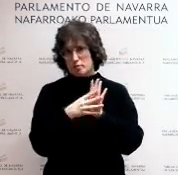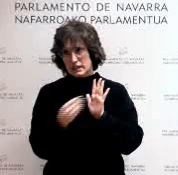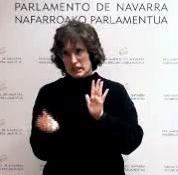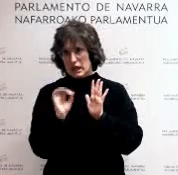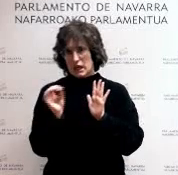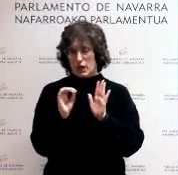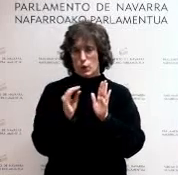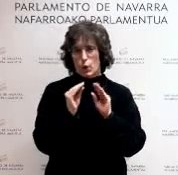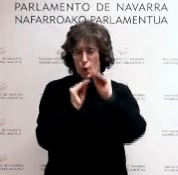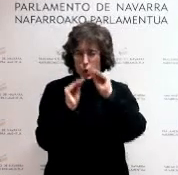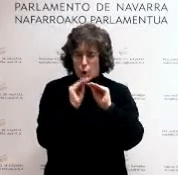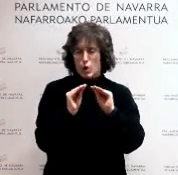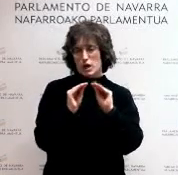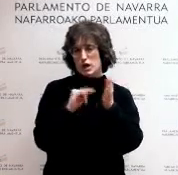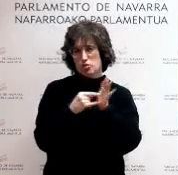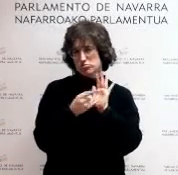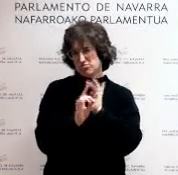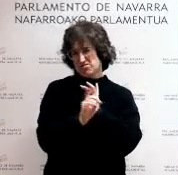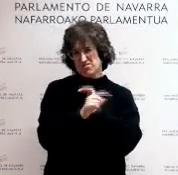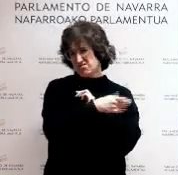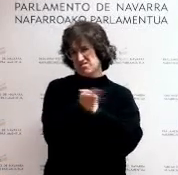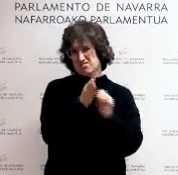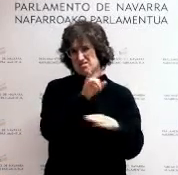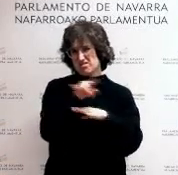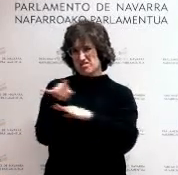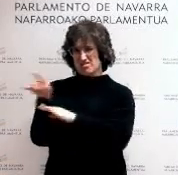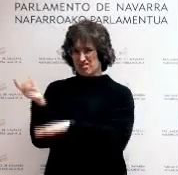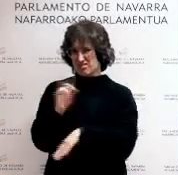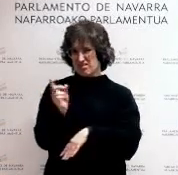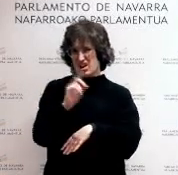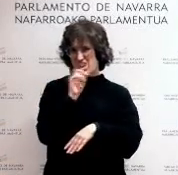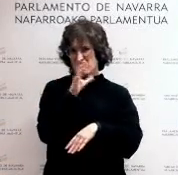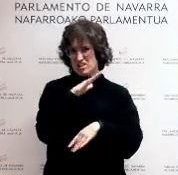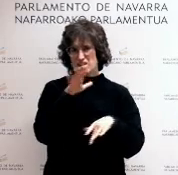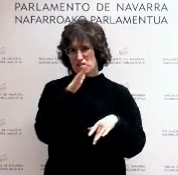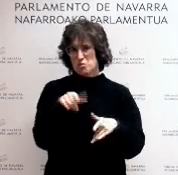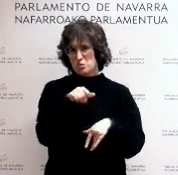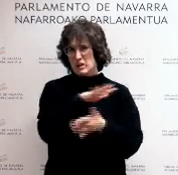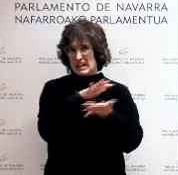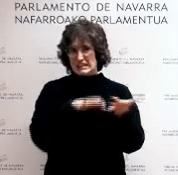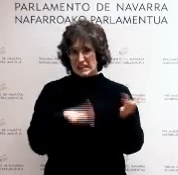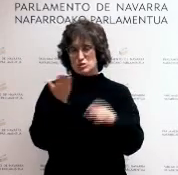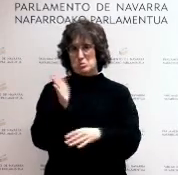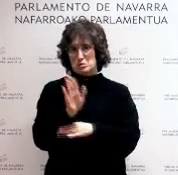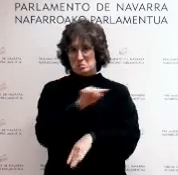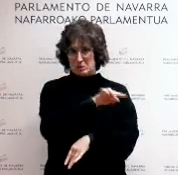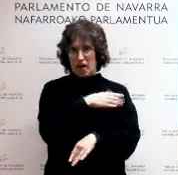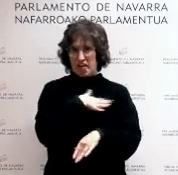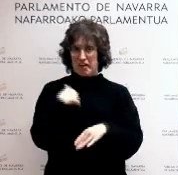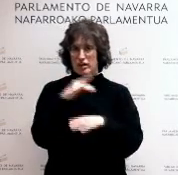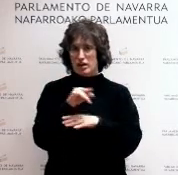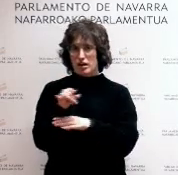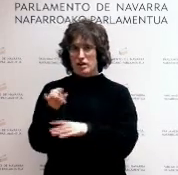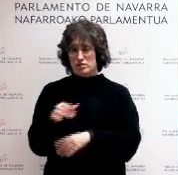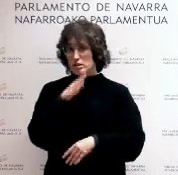no engañen hasta en los propios preámbulos de los textos de las proposiciones que hacen. Cuando el